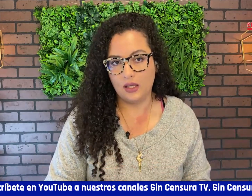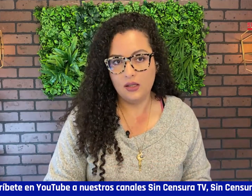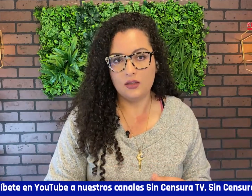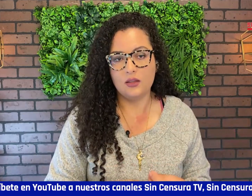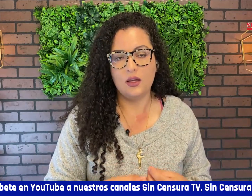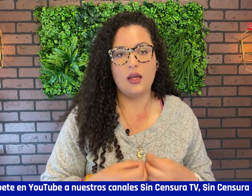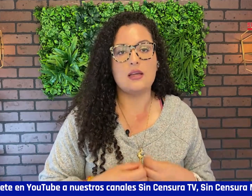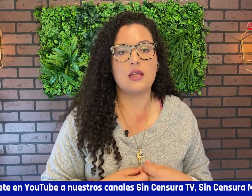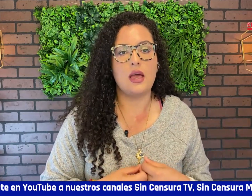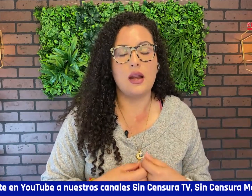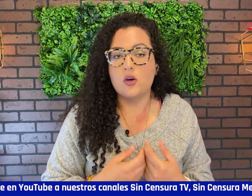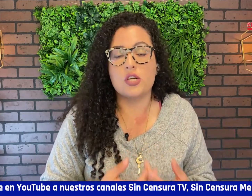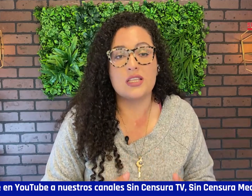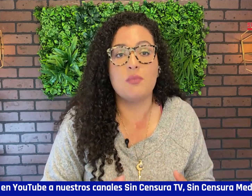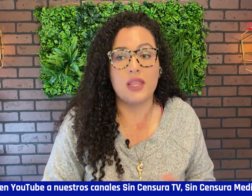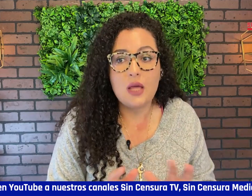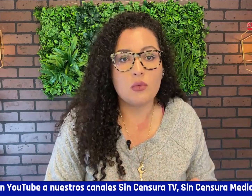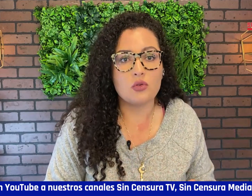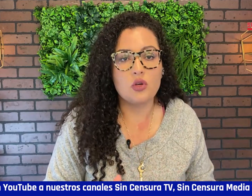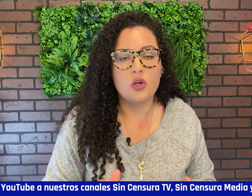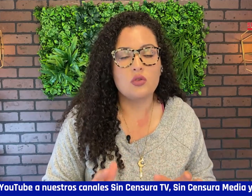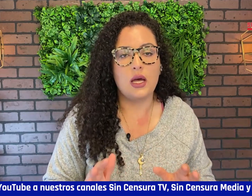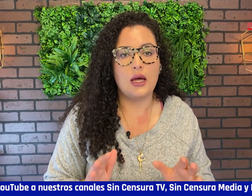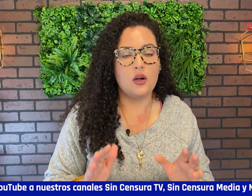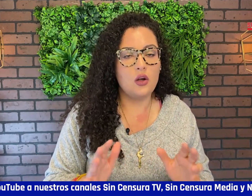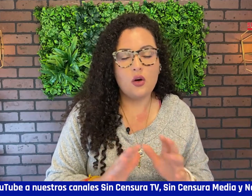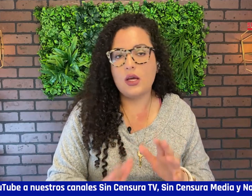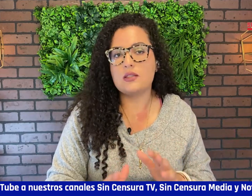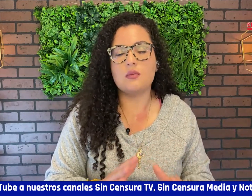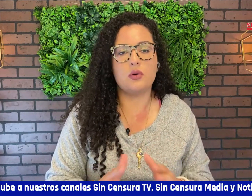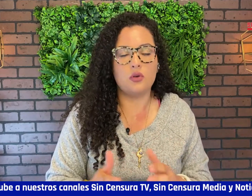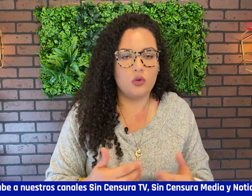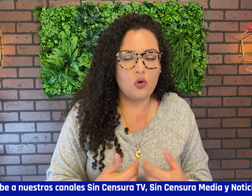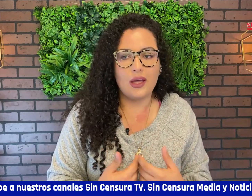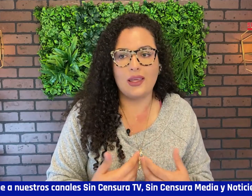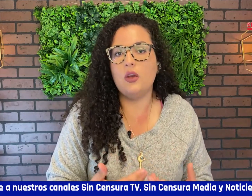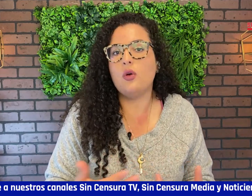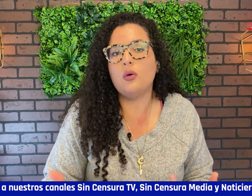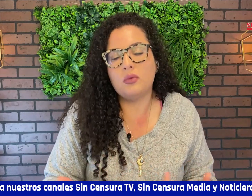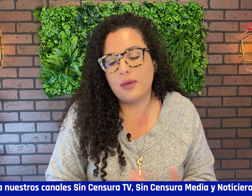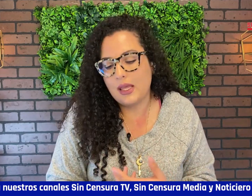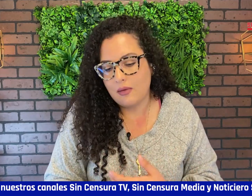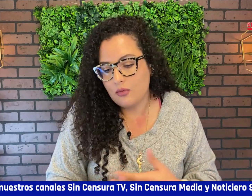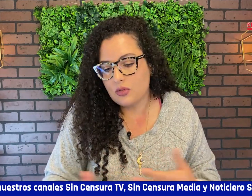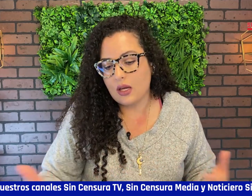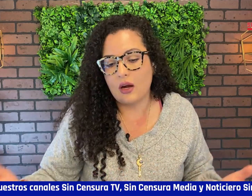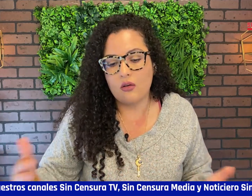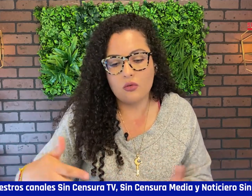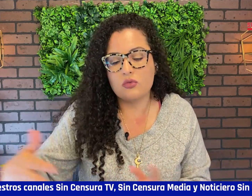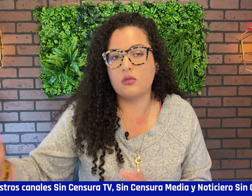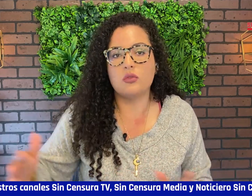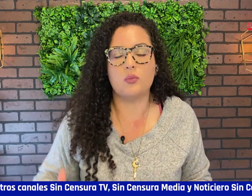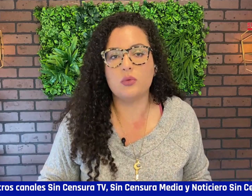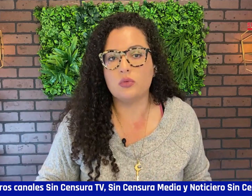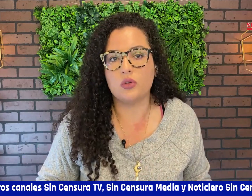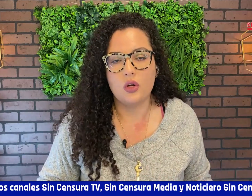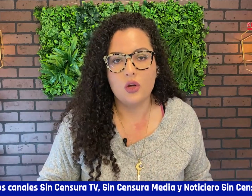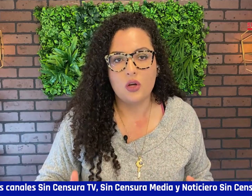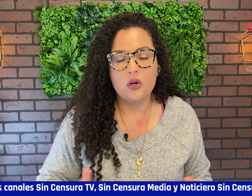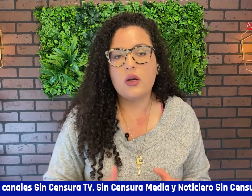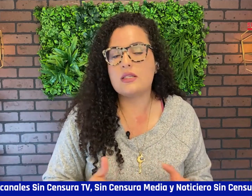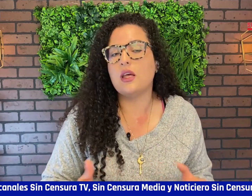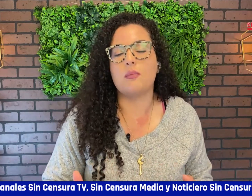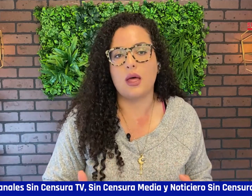importante aquí es que nos respetemos. O sea, no es lo que aquí no, vaya, vamos a dejarlo en un segundo